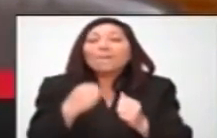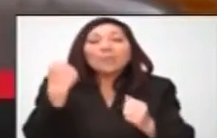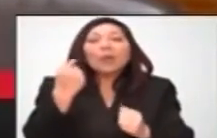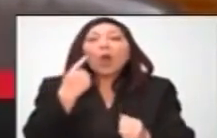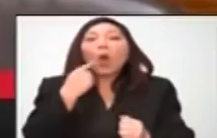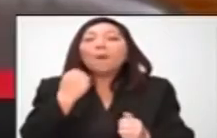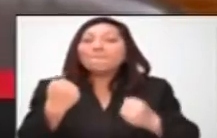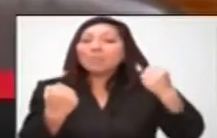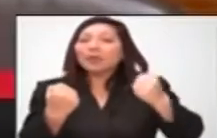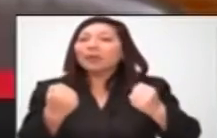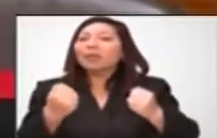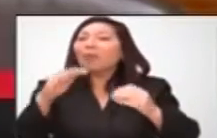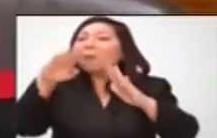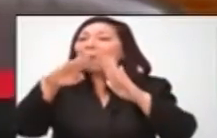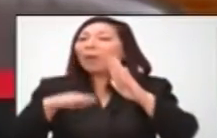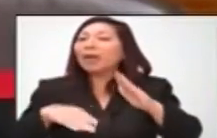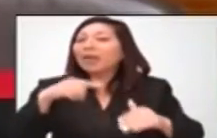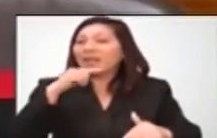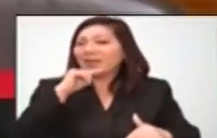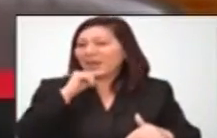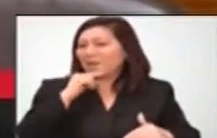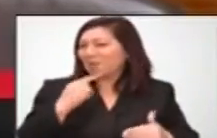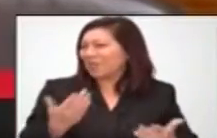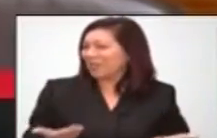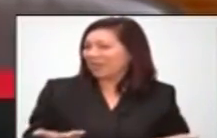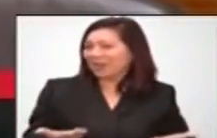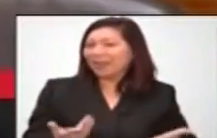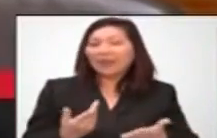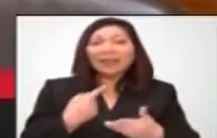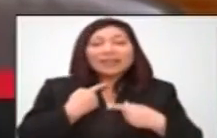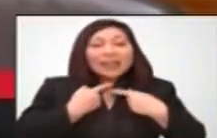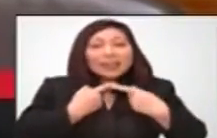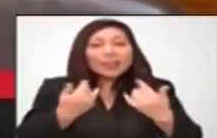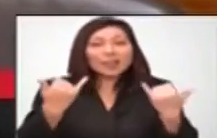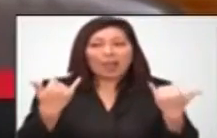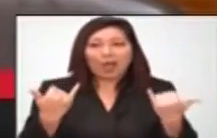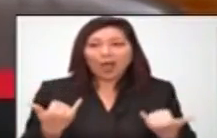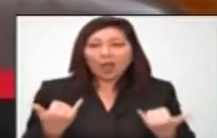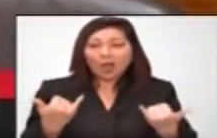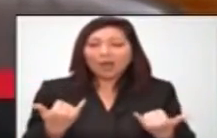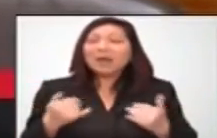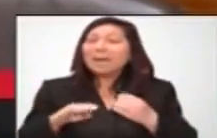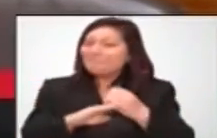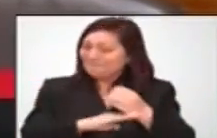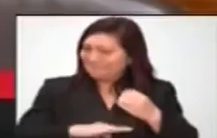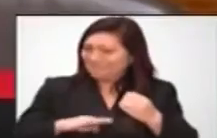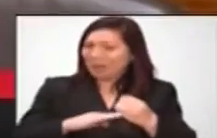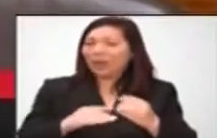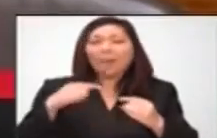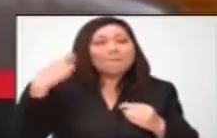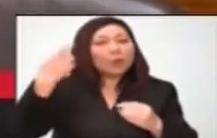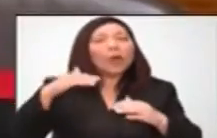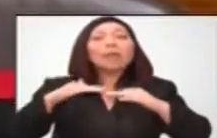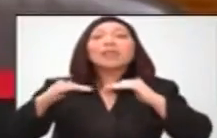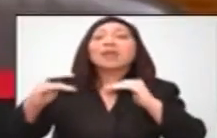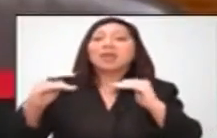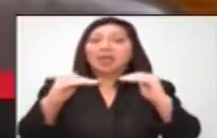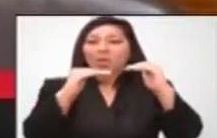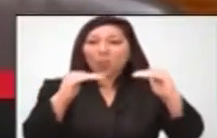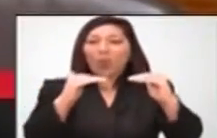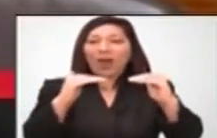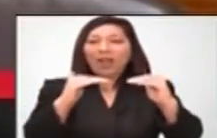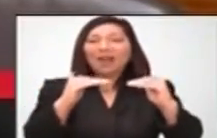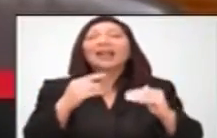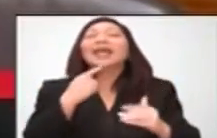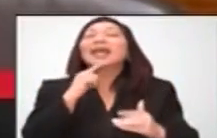los hombres y con inferioridad para las mujeres. Lo que está transmitiéndose ahora, señora, es básicamente una política de igualdad, y con